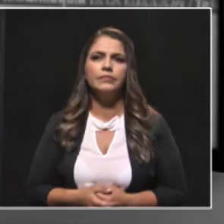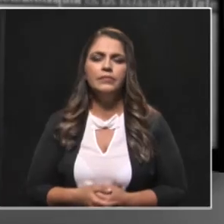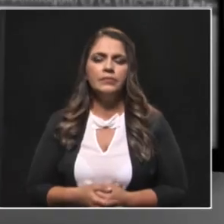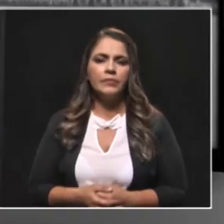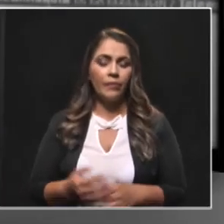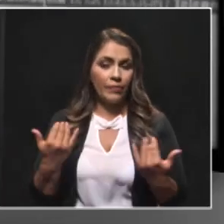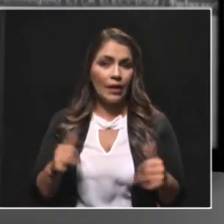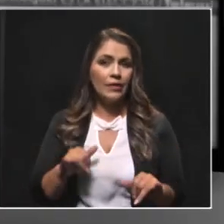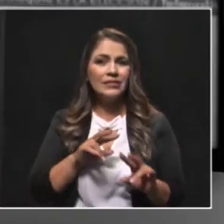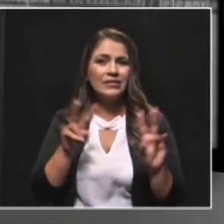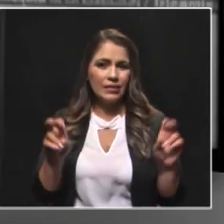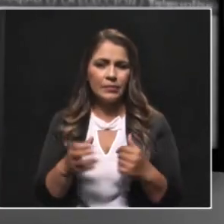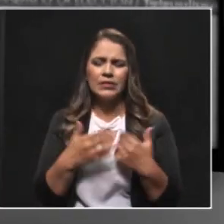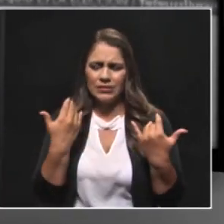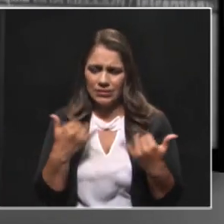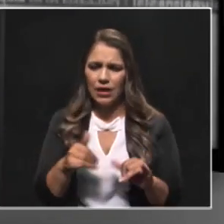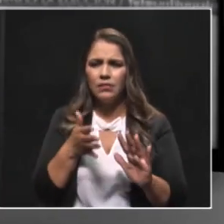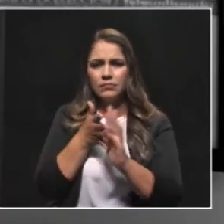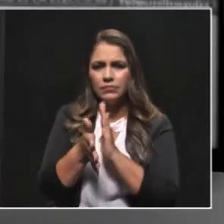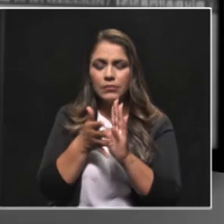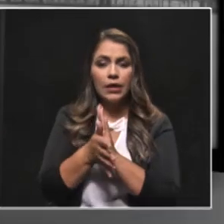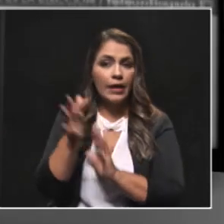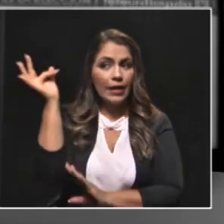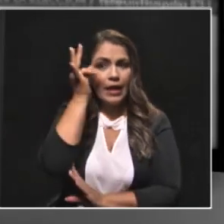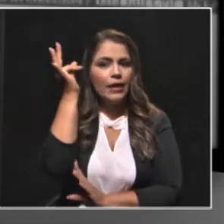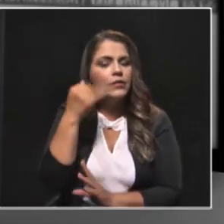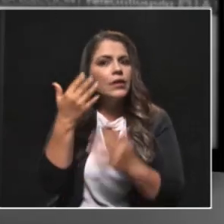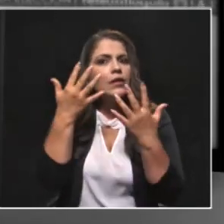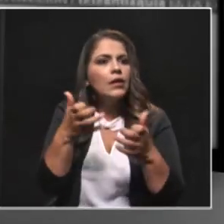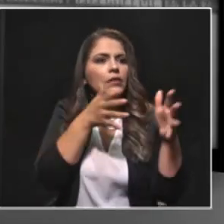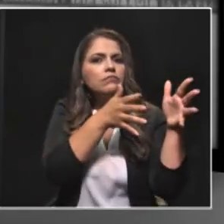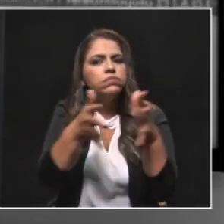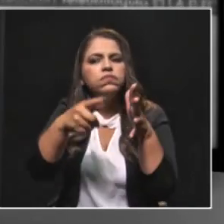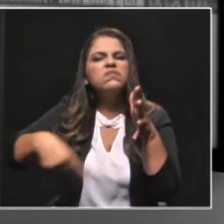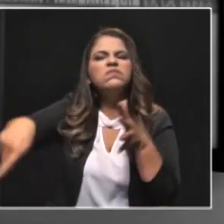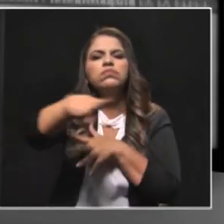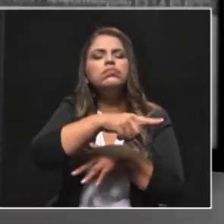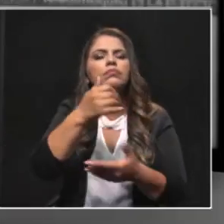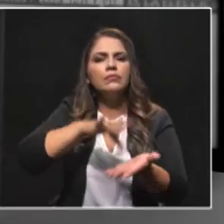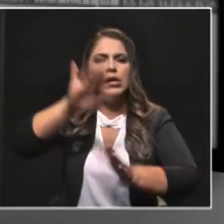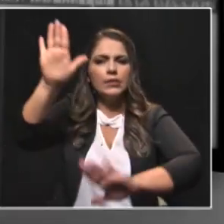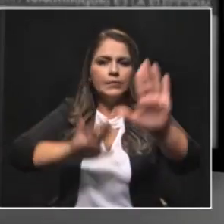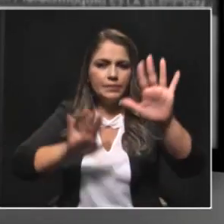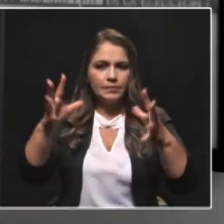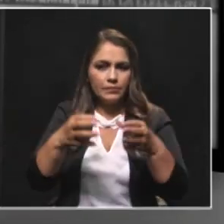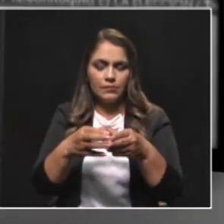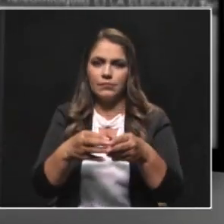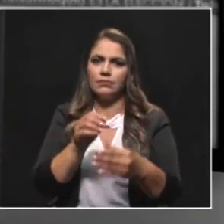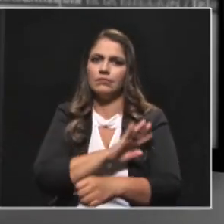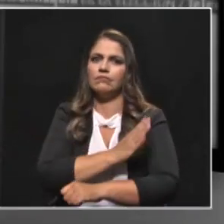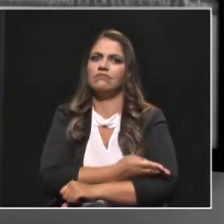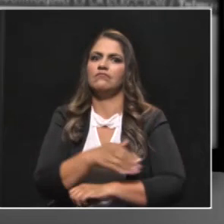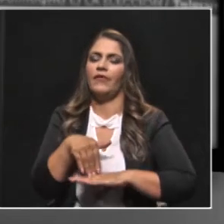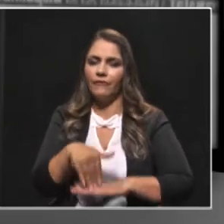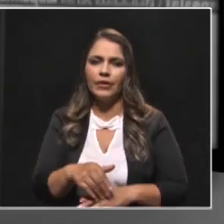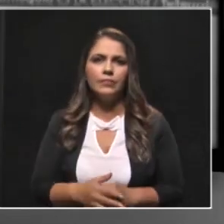que un gran objetivo de este proyecto informativo de Teleantioquia es fortalecer el poder ciudadano. Fortalecer. Y ya comenzó el proceso, ya dijimos